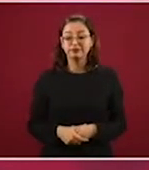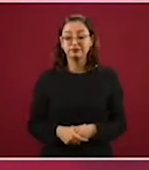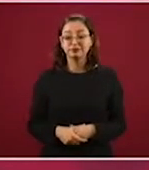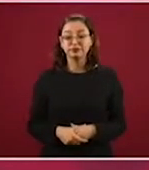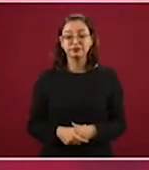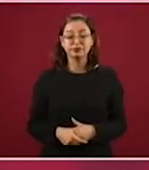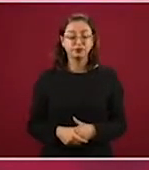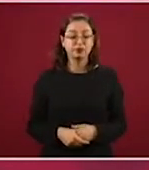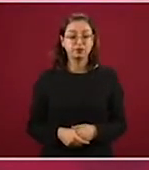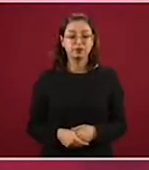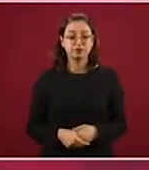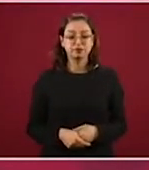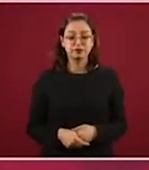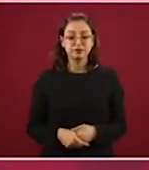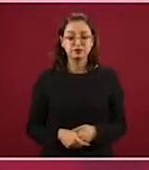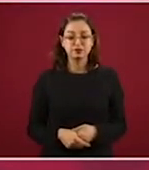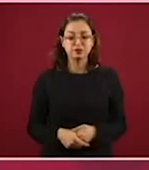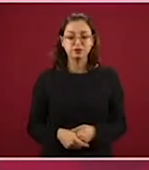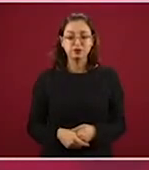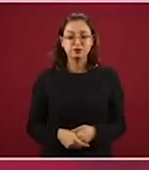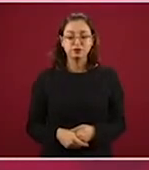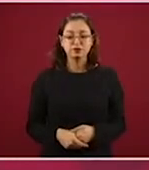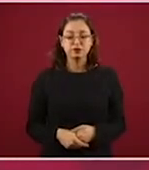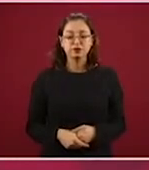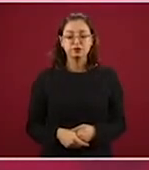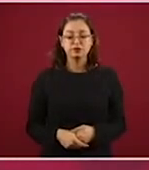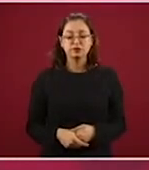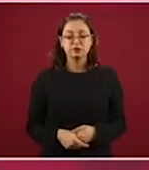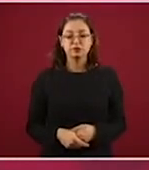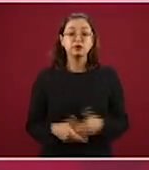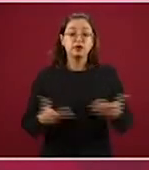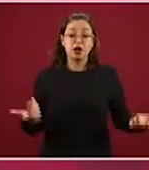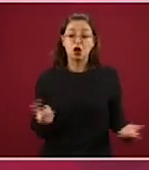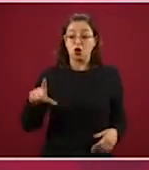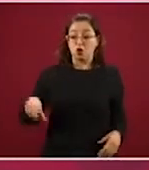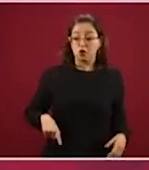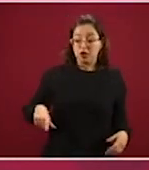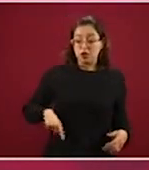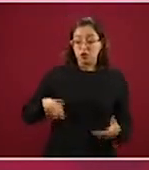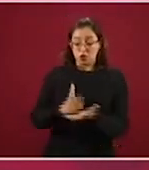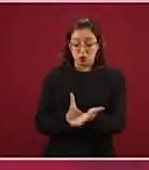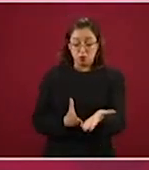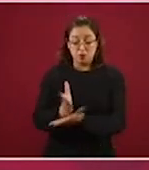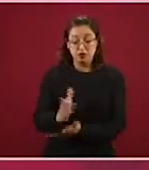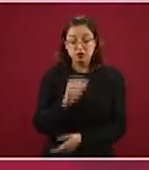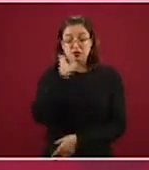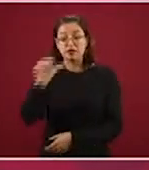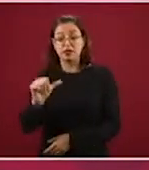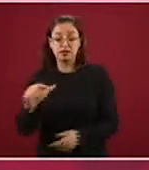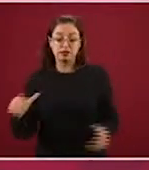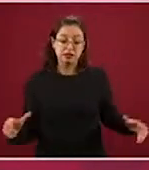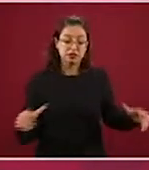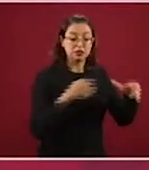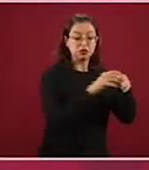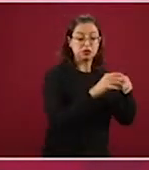no hubiese intervenirlo el sector público el estado los tecnócratas